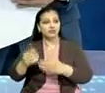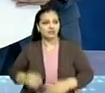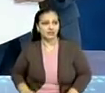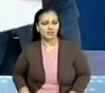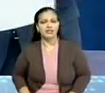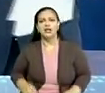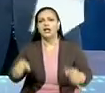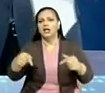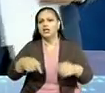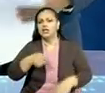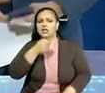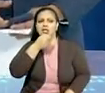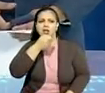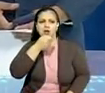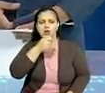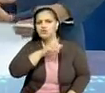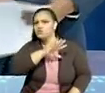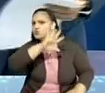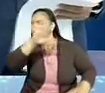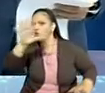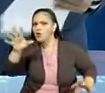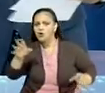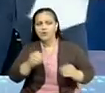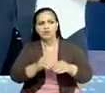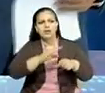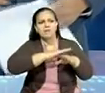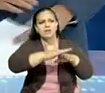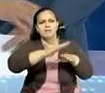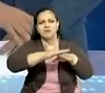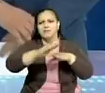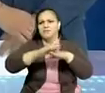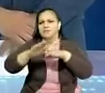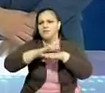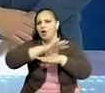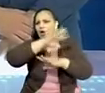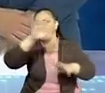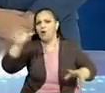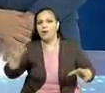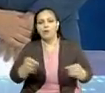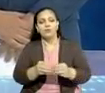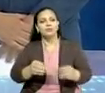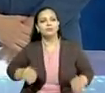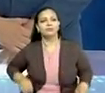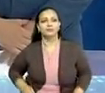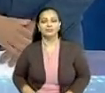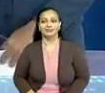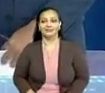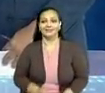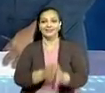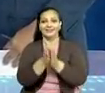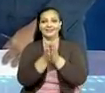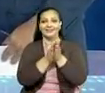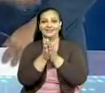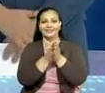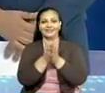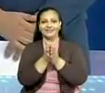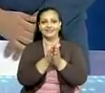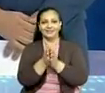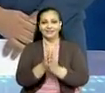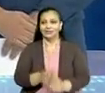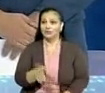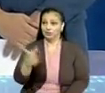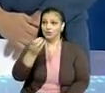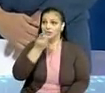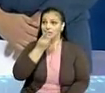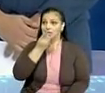tener un buffet de algunos clientes que vamos a tener el día de hoy. Ya. Así que prepárese. Espero no haya desayunado, mi querido